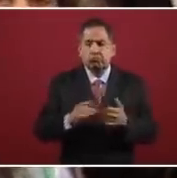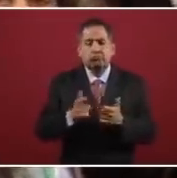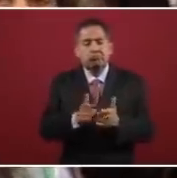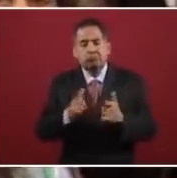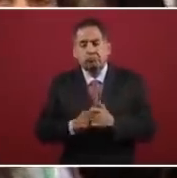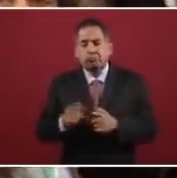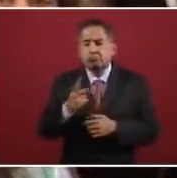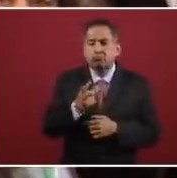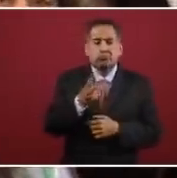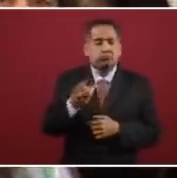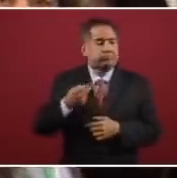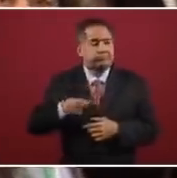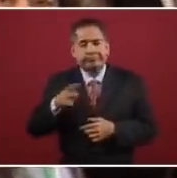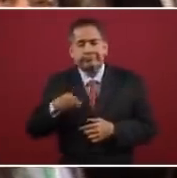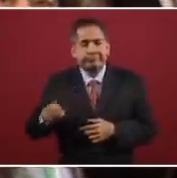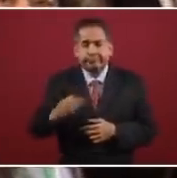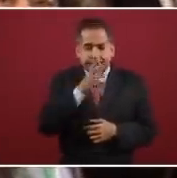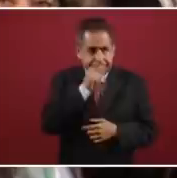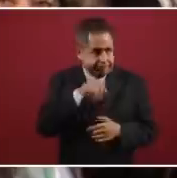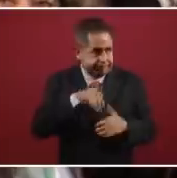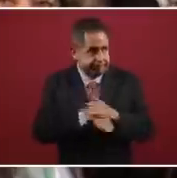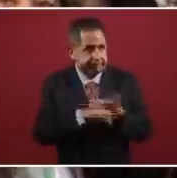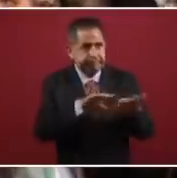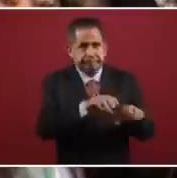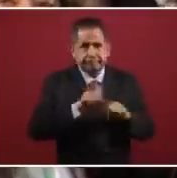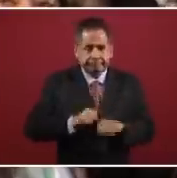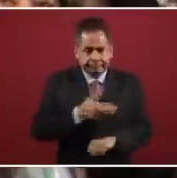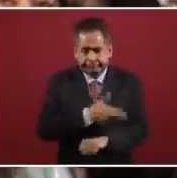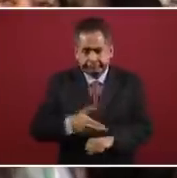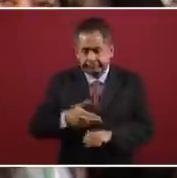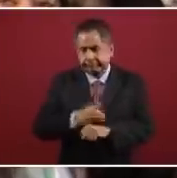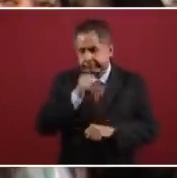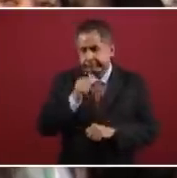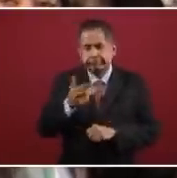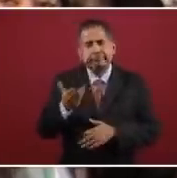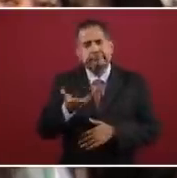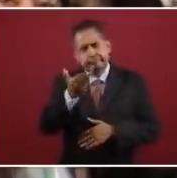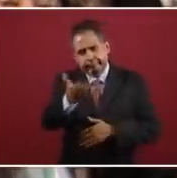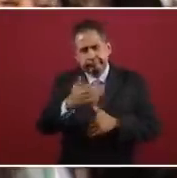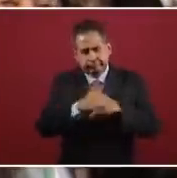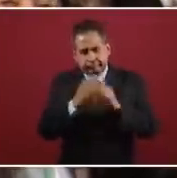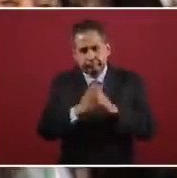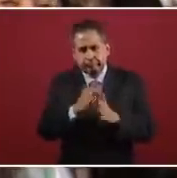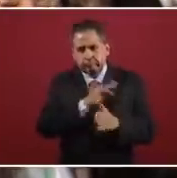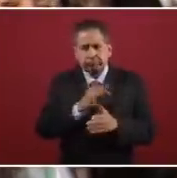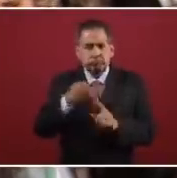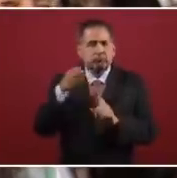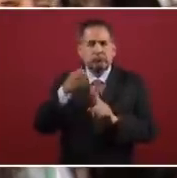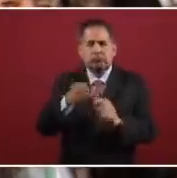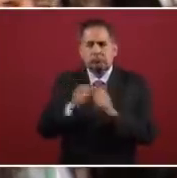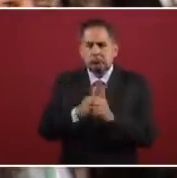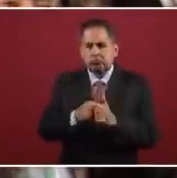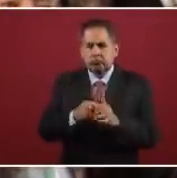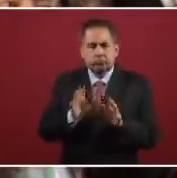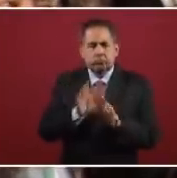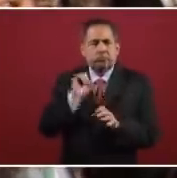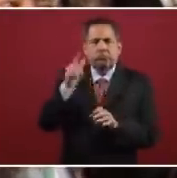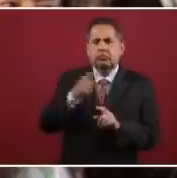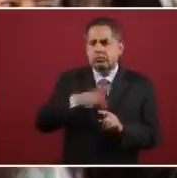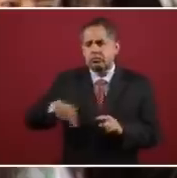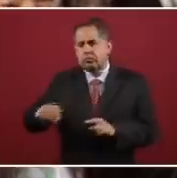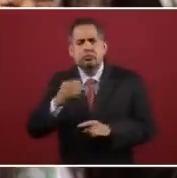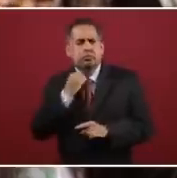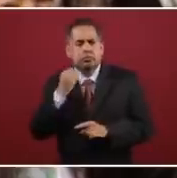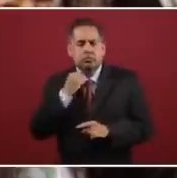300 que no tienen acceso al trámite. Le solicitan a usted que puedan llegar directos o por cualquier abogado